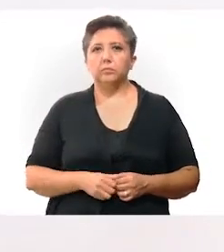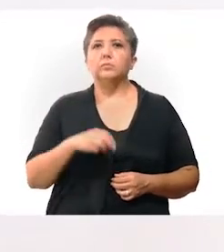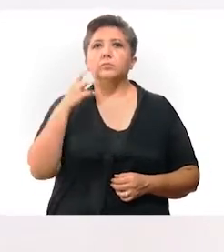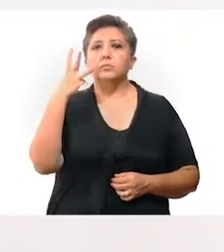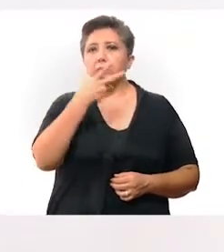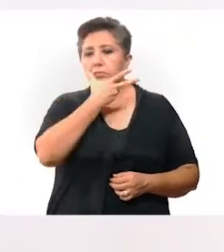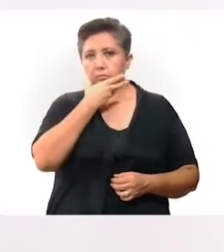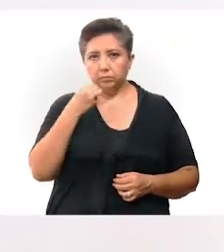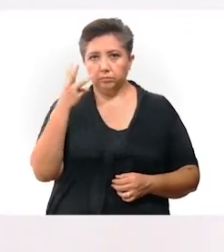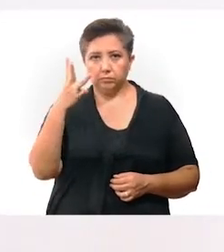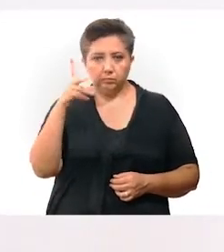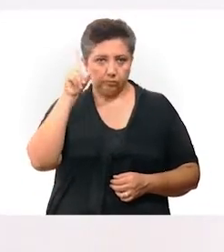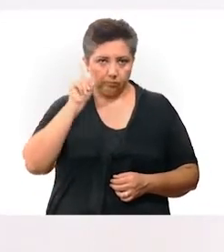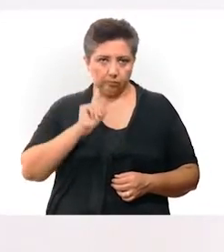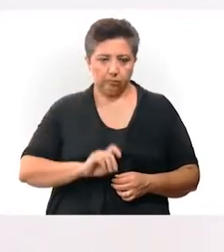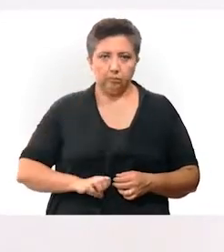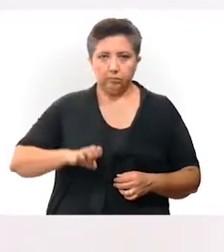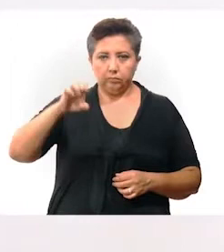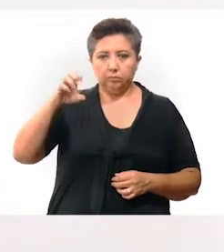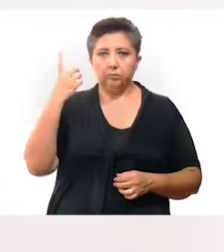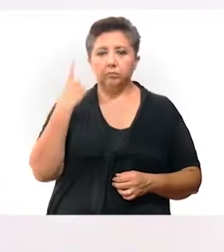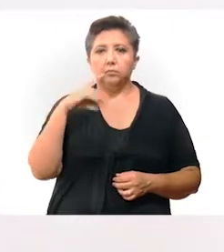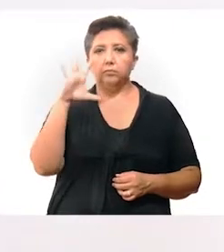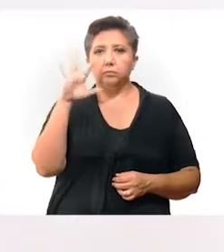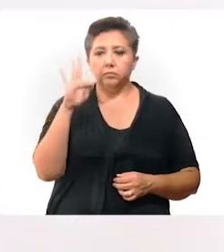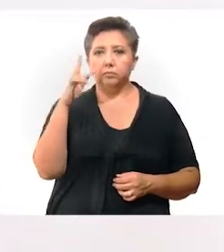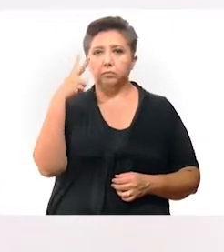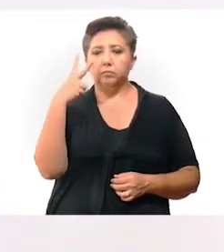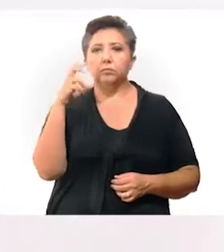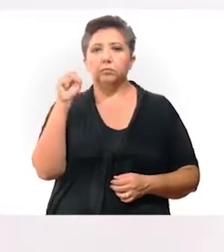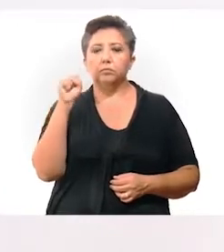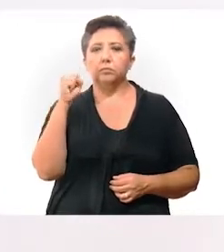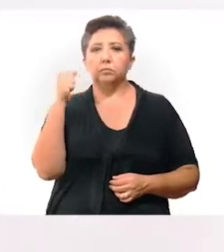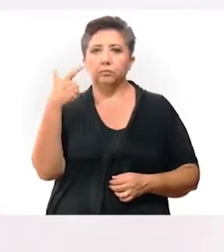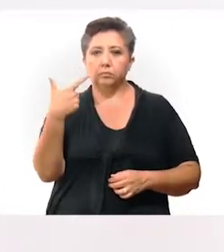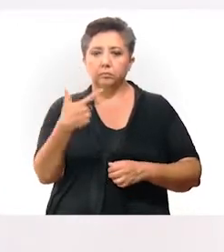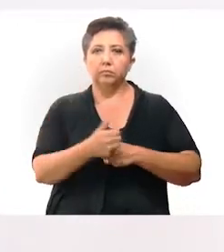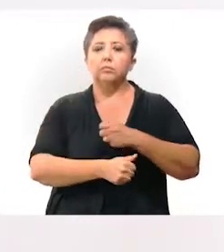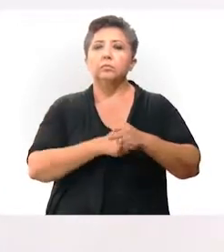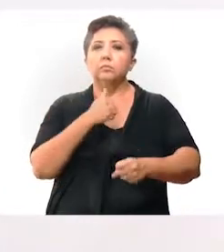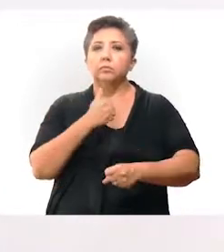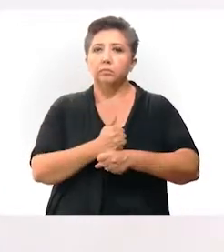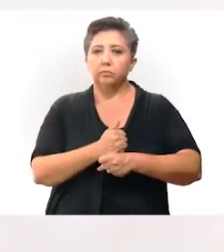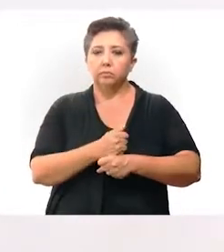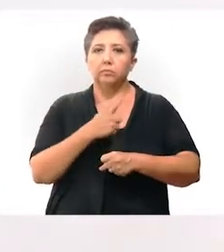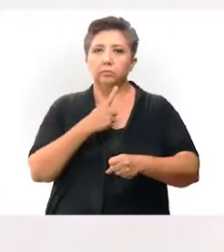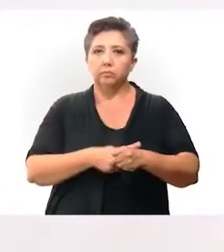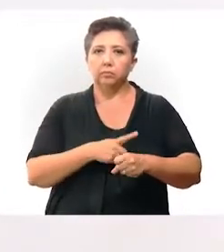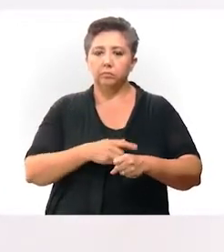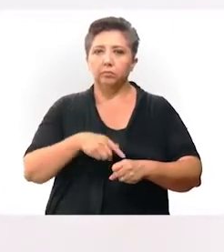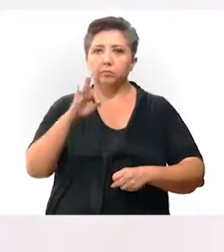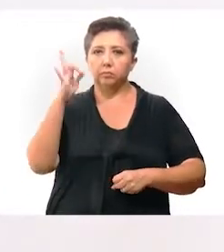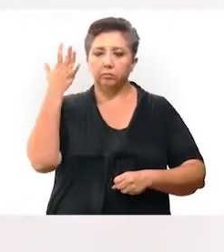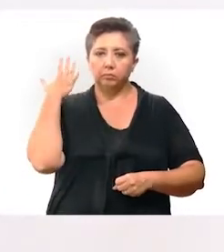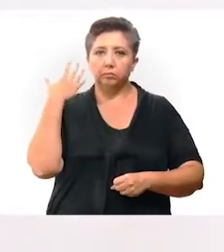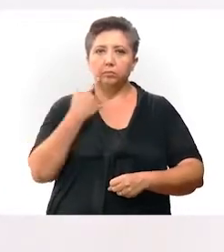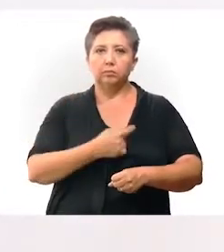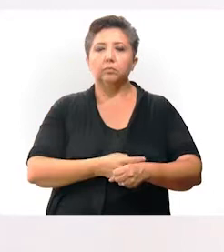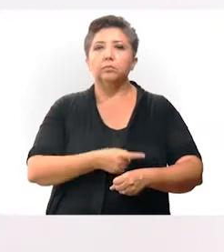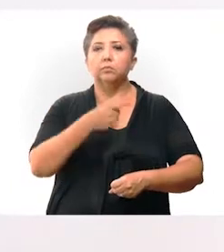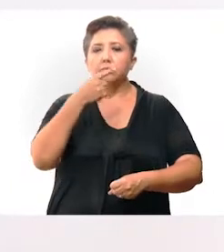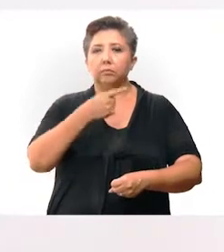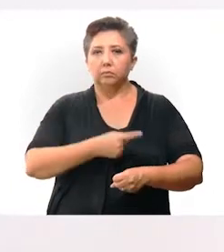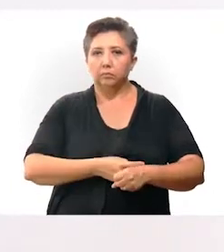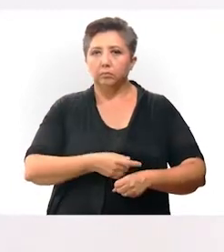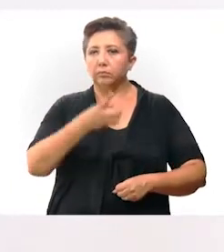Son 3 hombres y 3 mujeres, de un rango de edad de 42 a 67 años. Sus principales enfermedades fueron